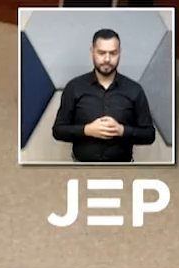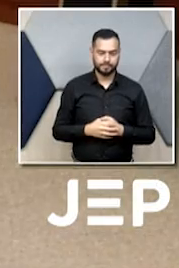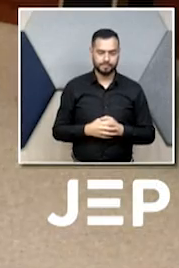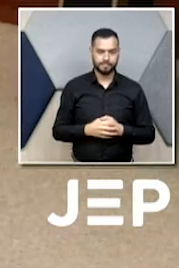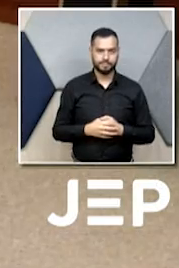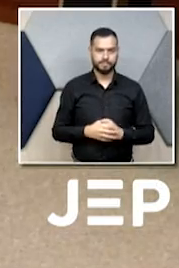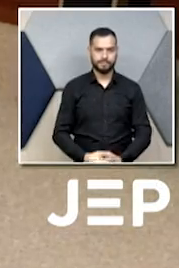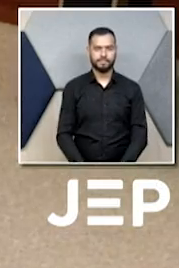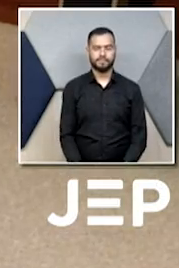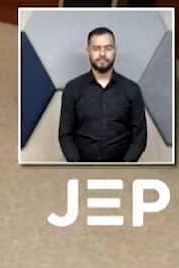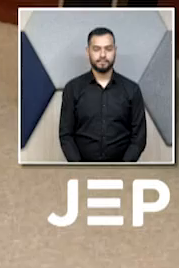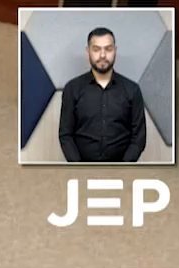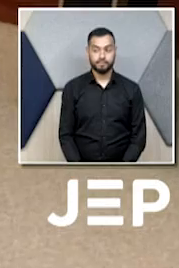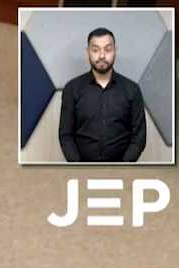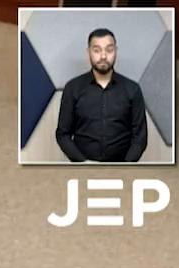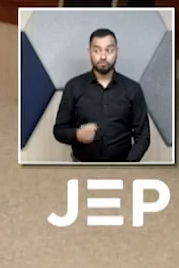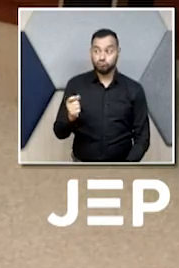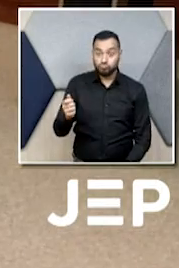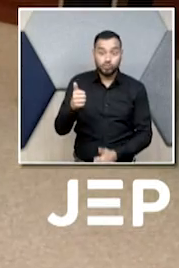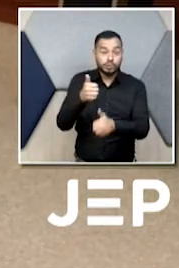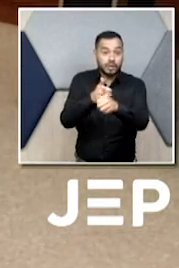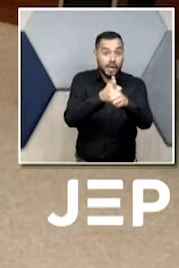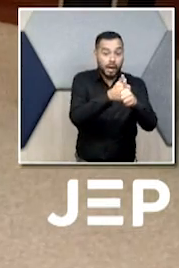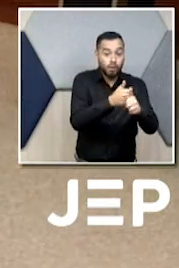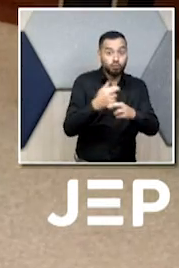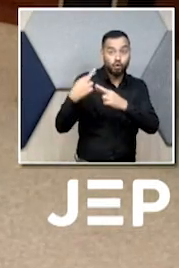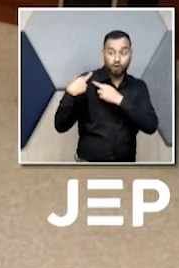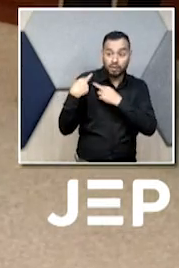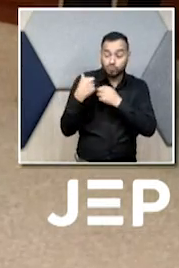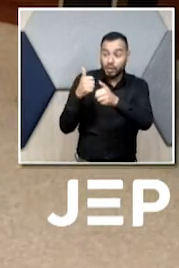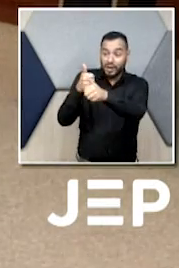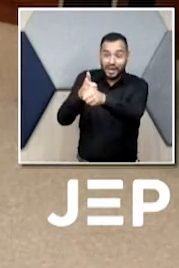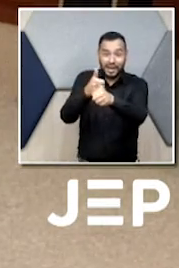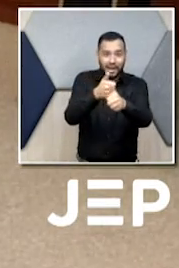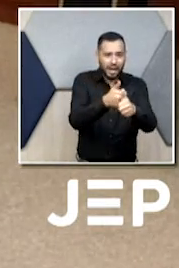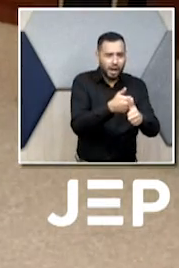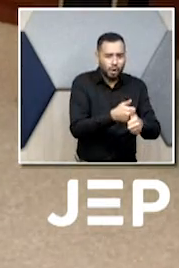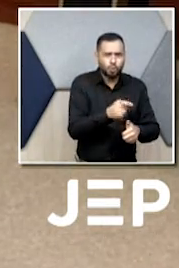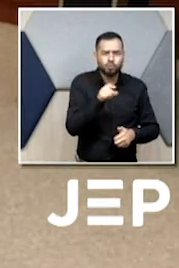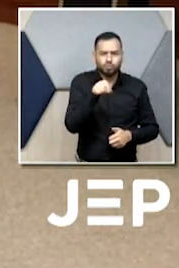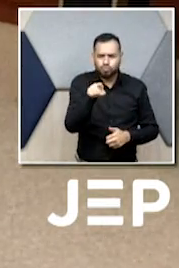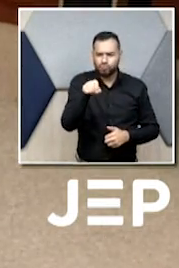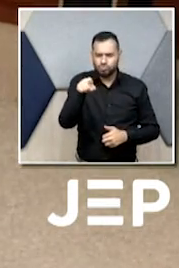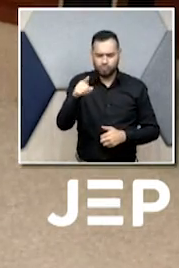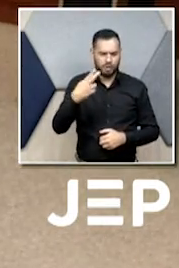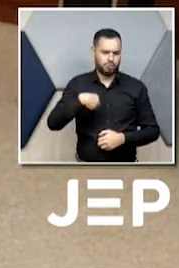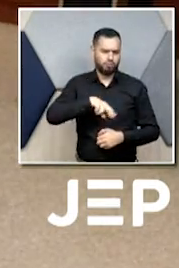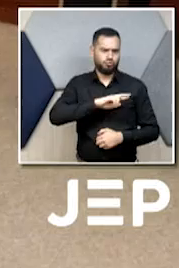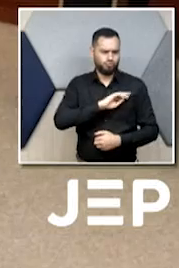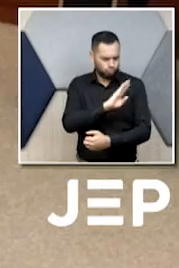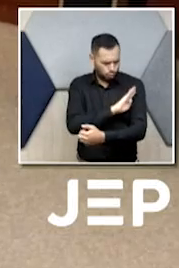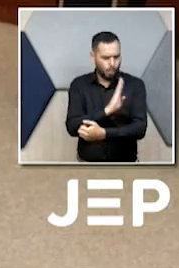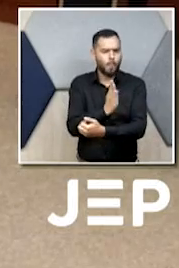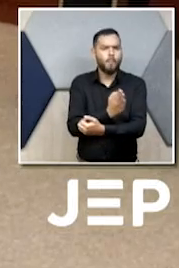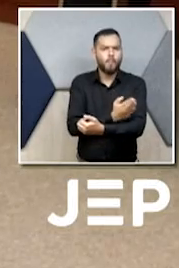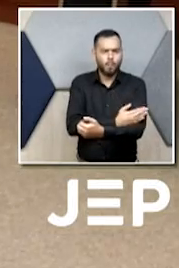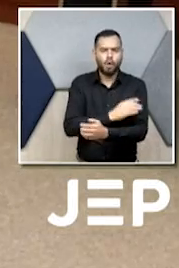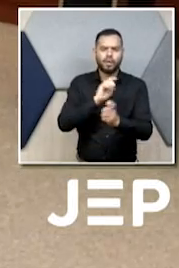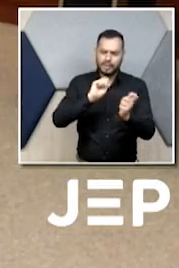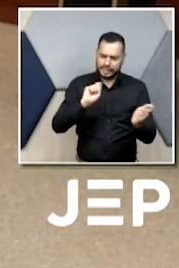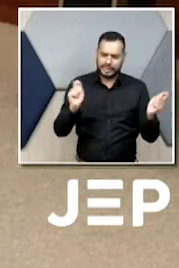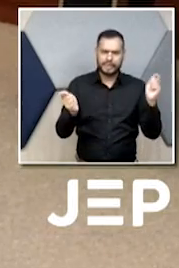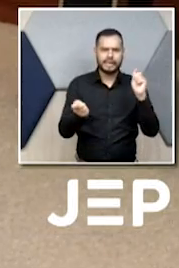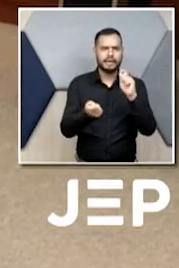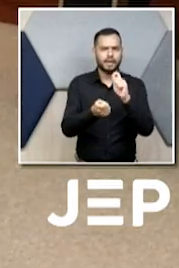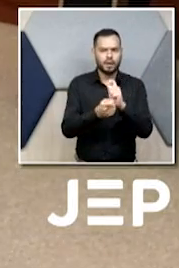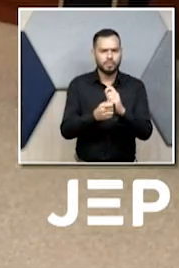En las manos de cada uno y de cada una de nosotras está el poder de cambiar las formas de